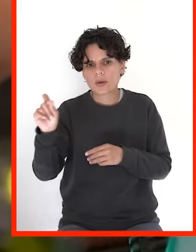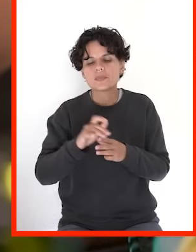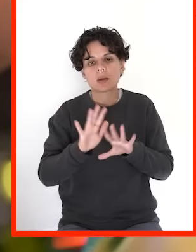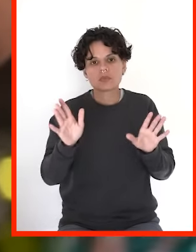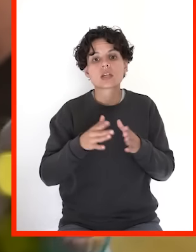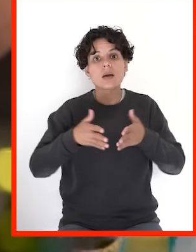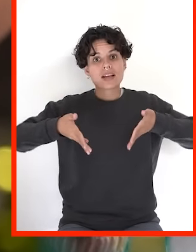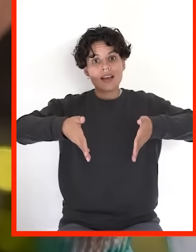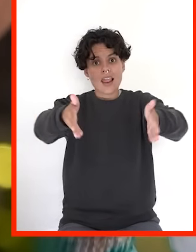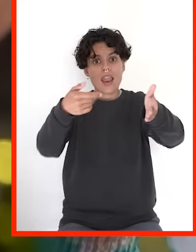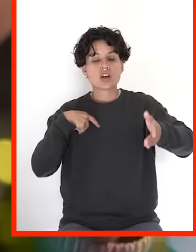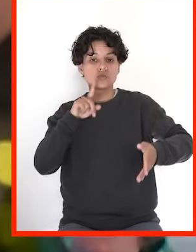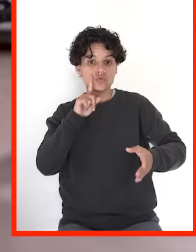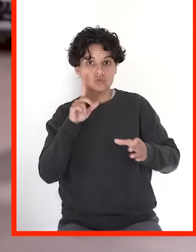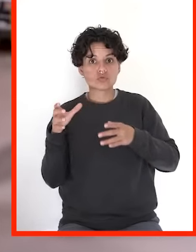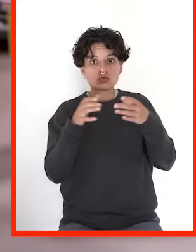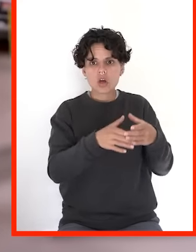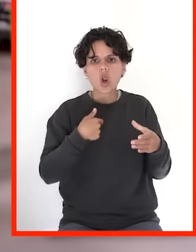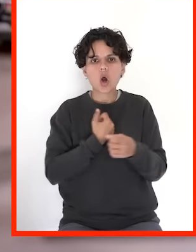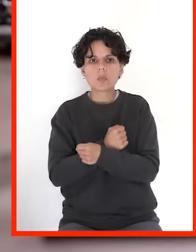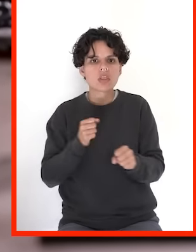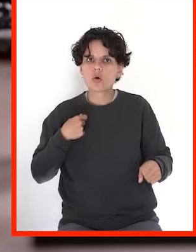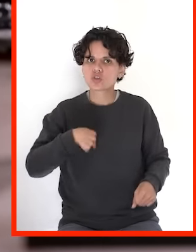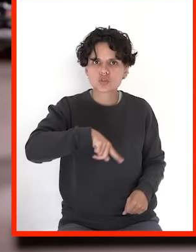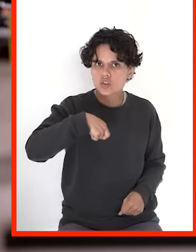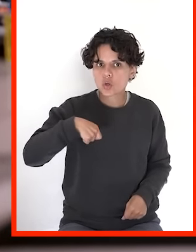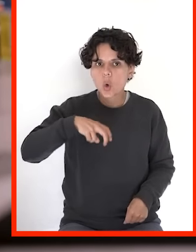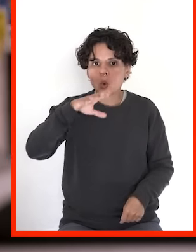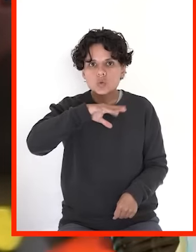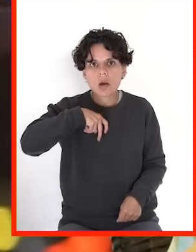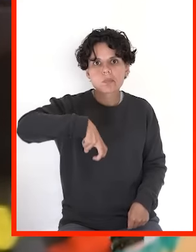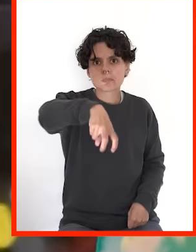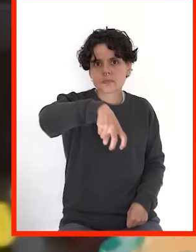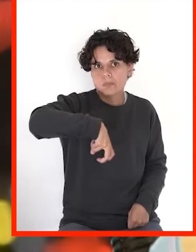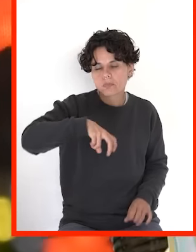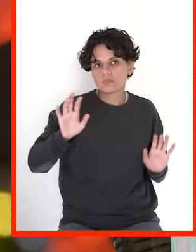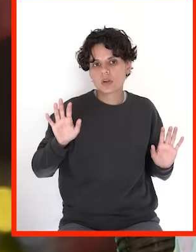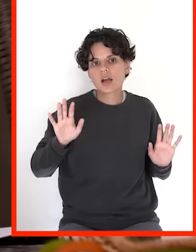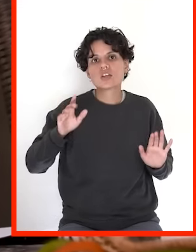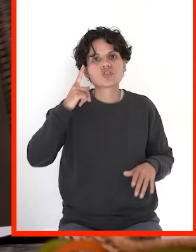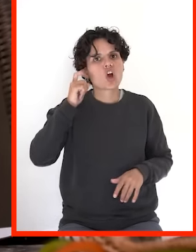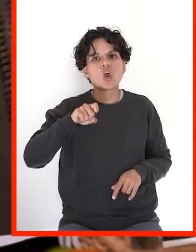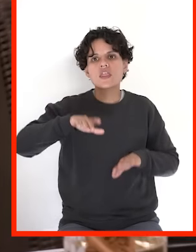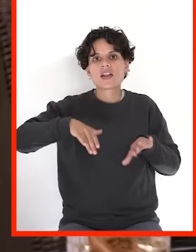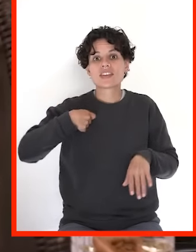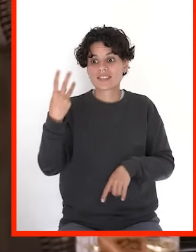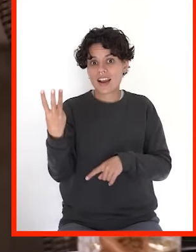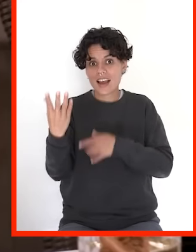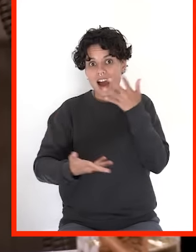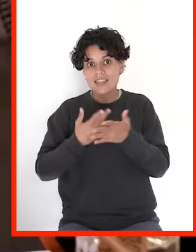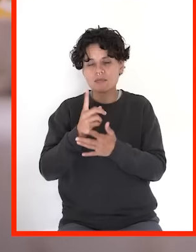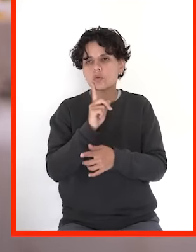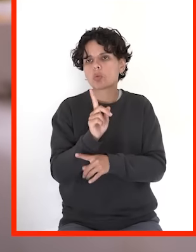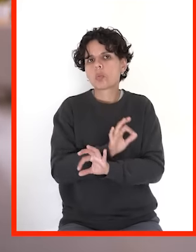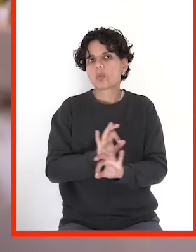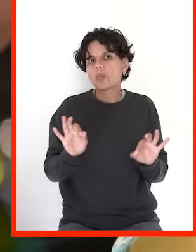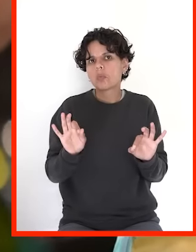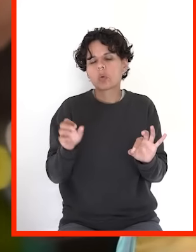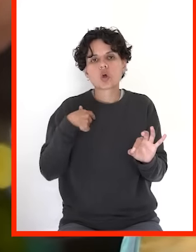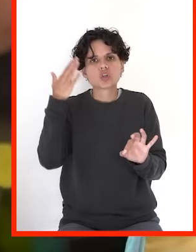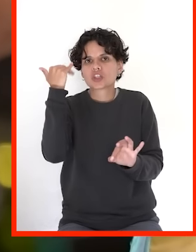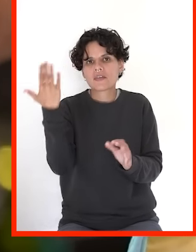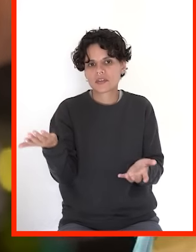tenían ellos. Pero como dice el Pancho, quizás no pasa ni por ellos. Quizás ellos no tienen idea. No, pues son los requerimientos, claro, del. Claro,